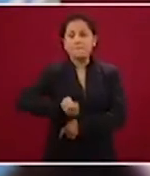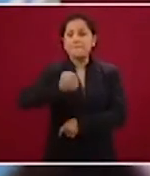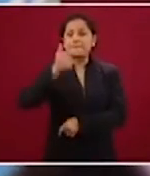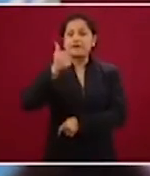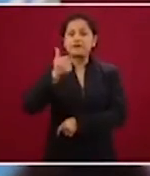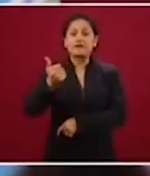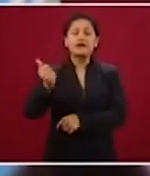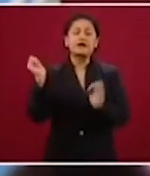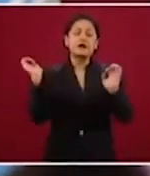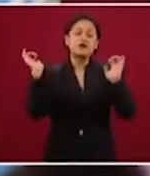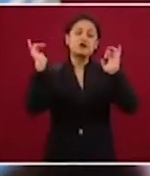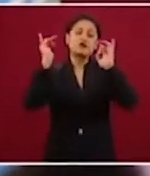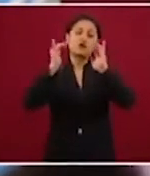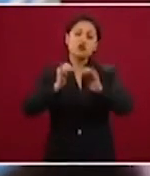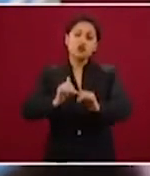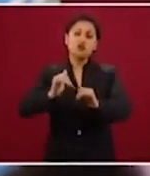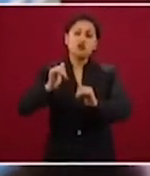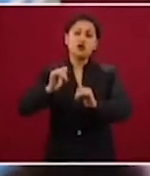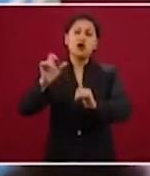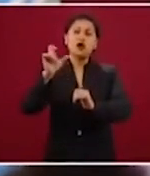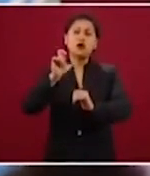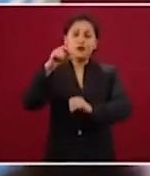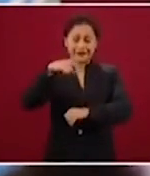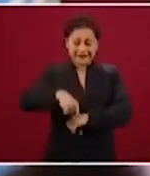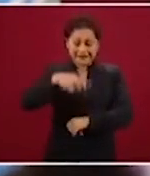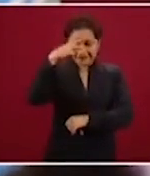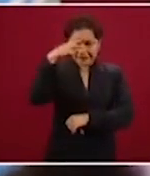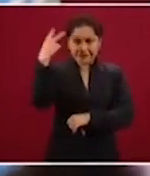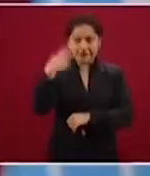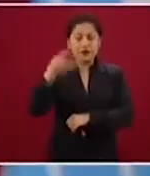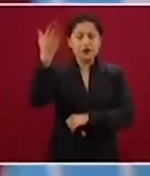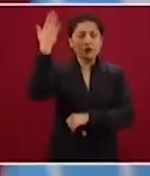general aquí, en la Ciudad de México, en